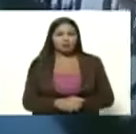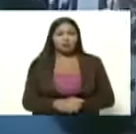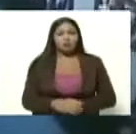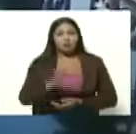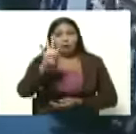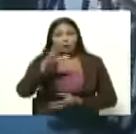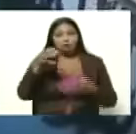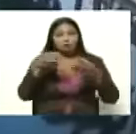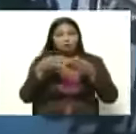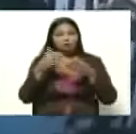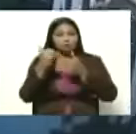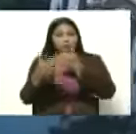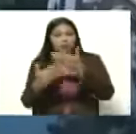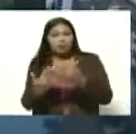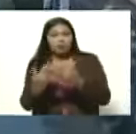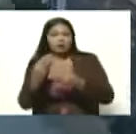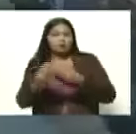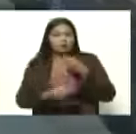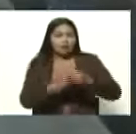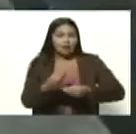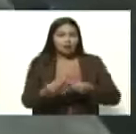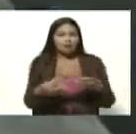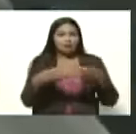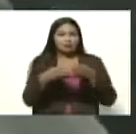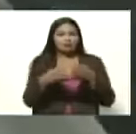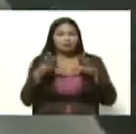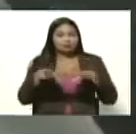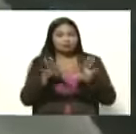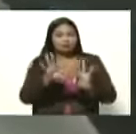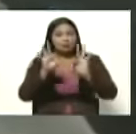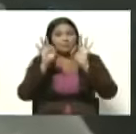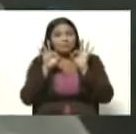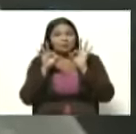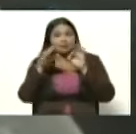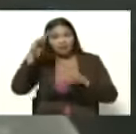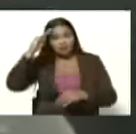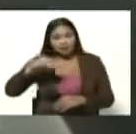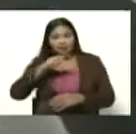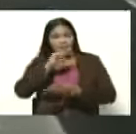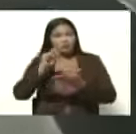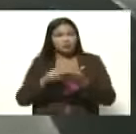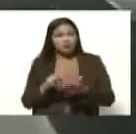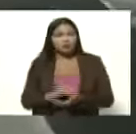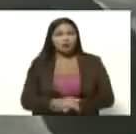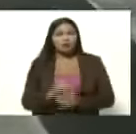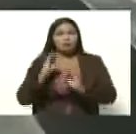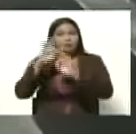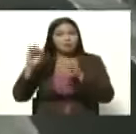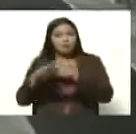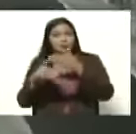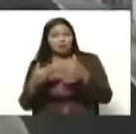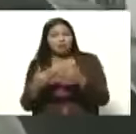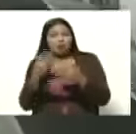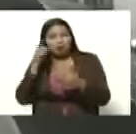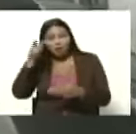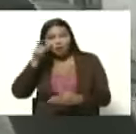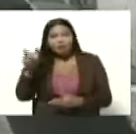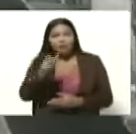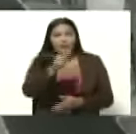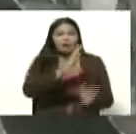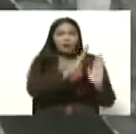componentes de la fuerza armada nacional bolivariana y del componente especial de la milicia nacional bolivariana así como también del pueblo